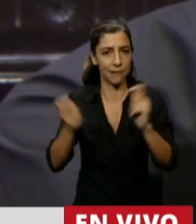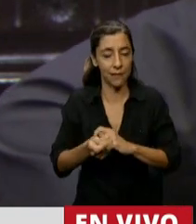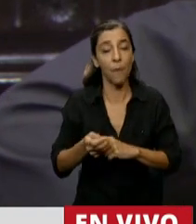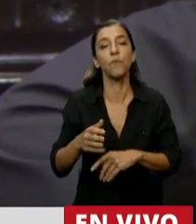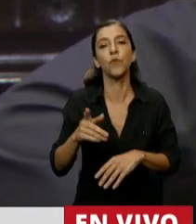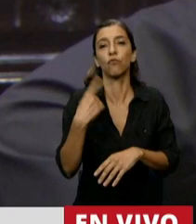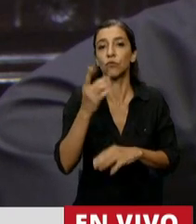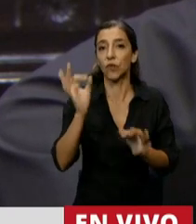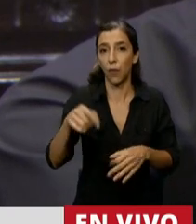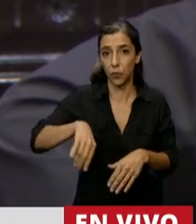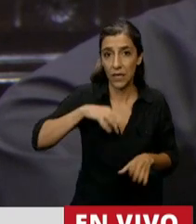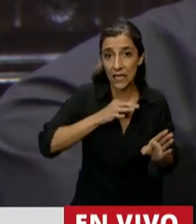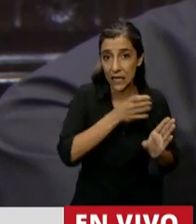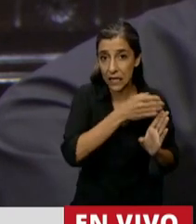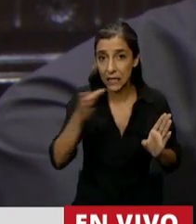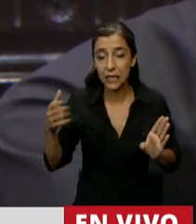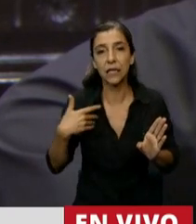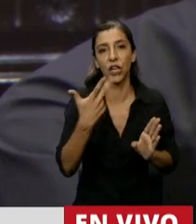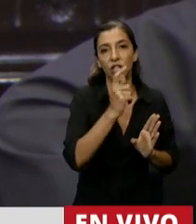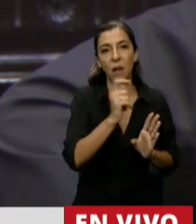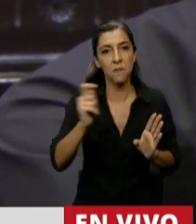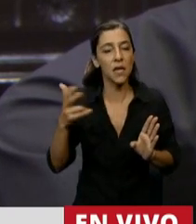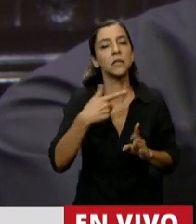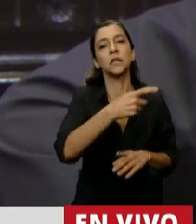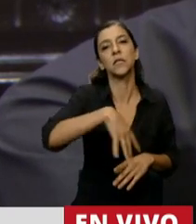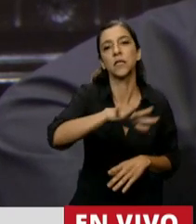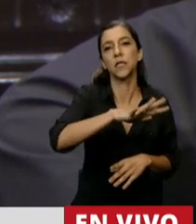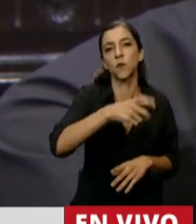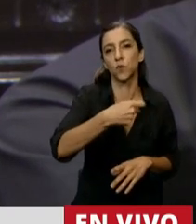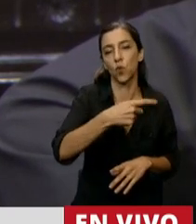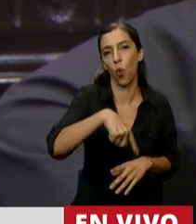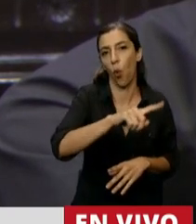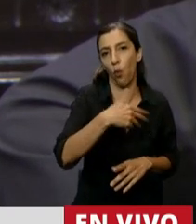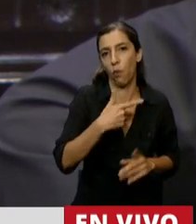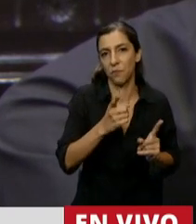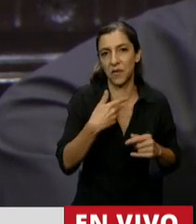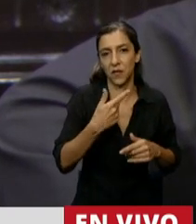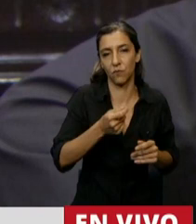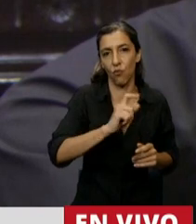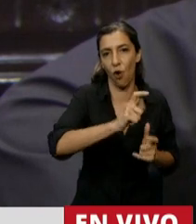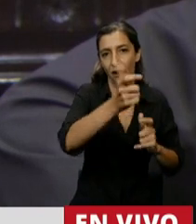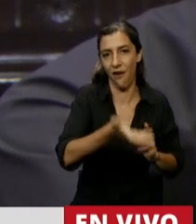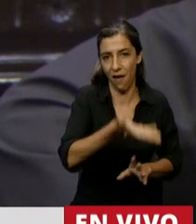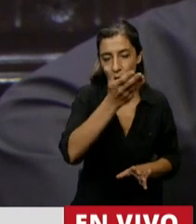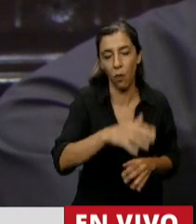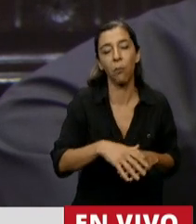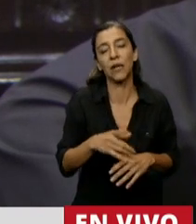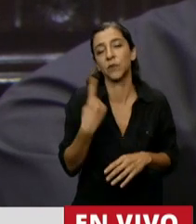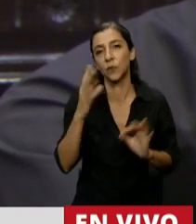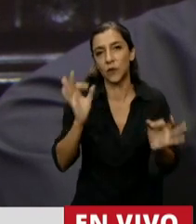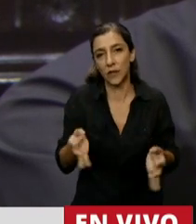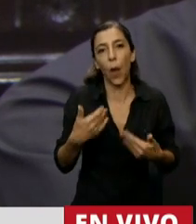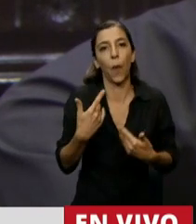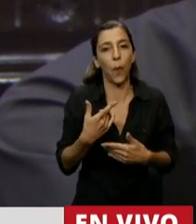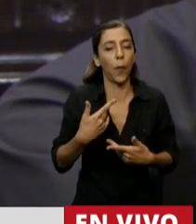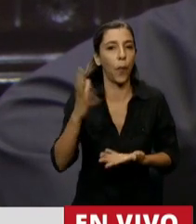aumentos trimestrales por decreto y que le ganaron a la inflación. Ante un ANSES devastado,